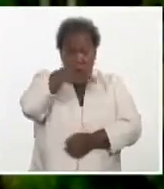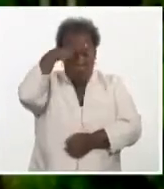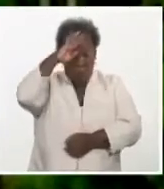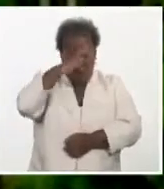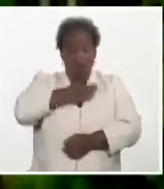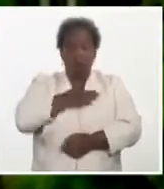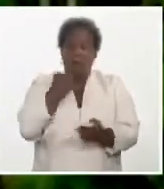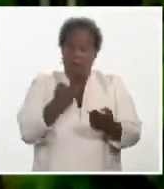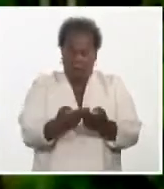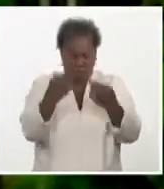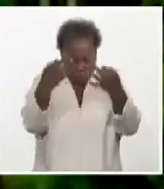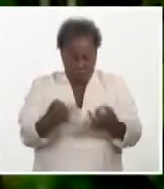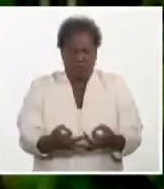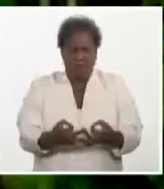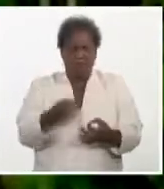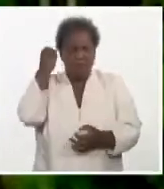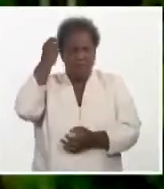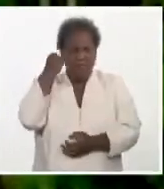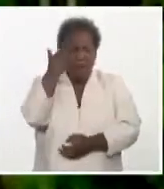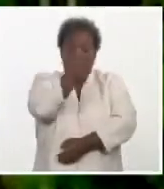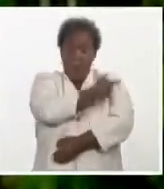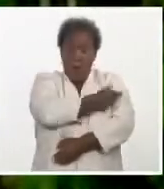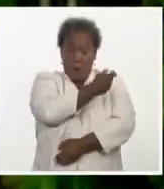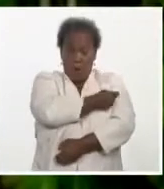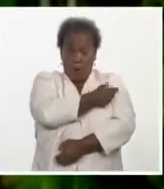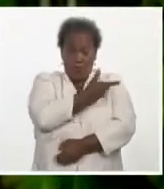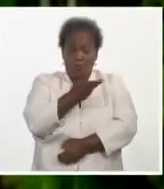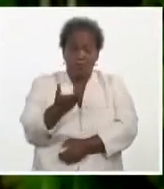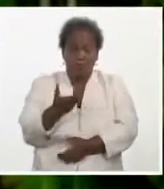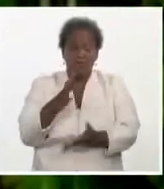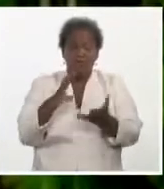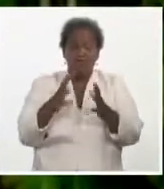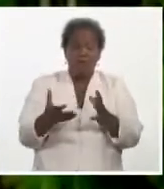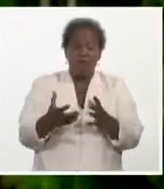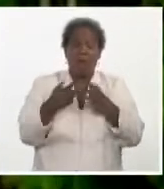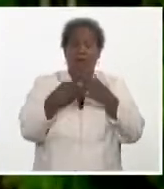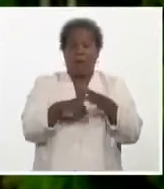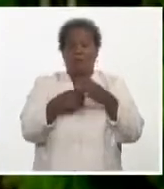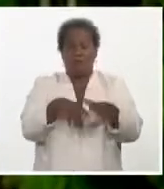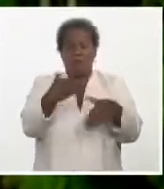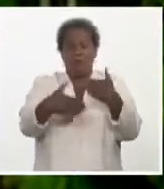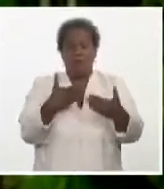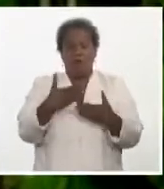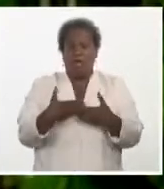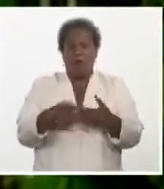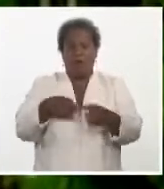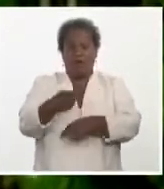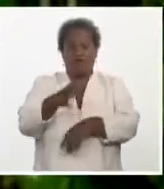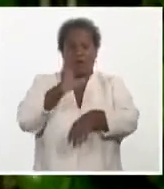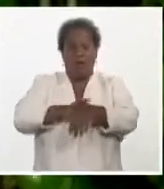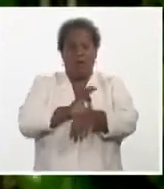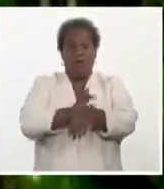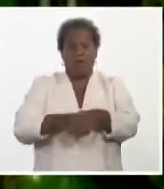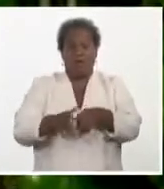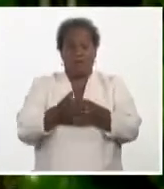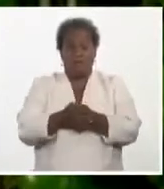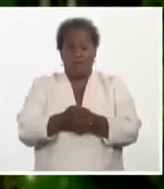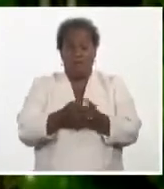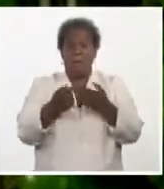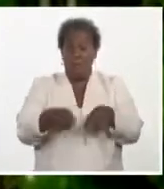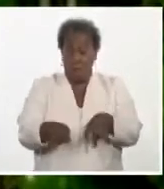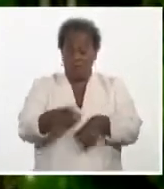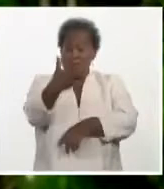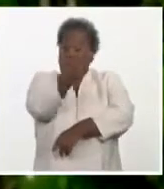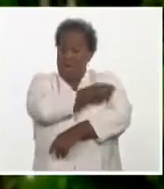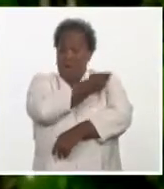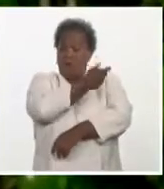y creemos que la vacuna es una de las vías para resolver el problema. Pero fíjense, vacunado